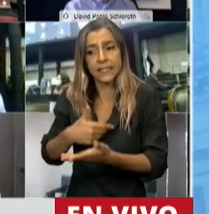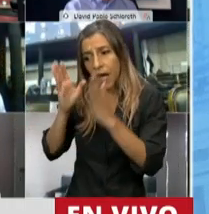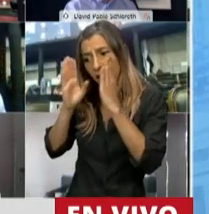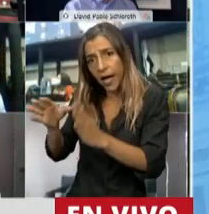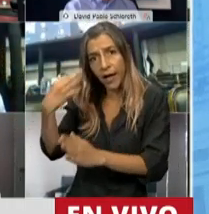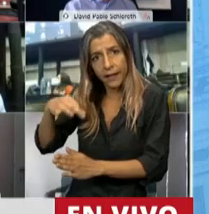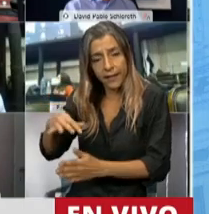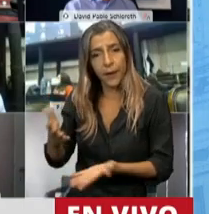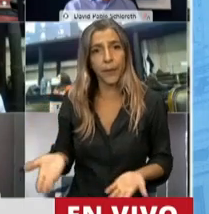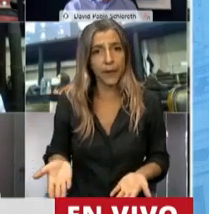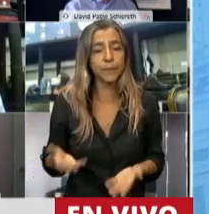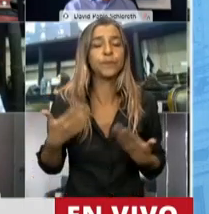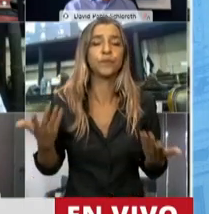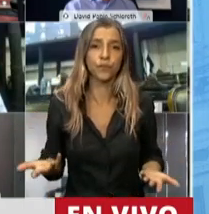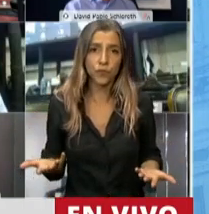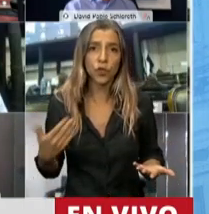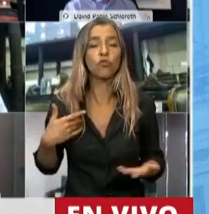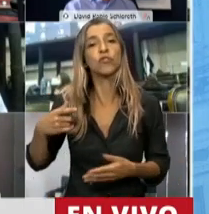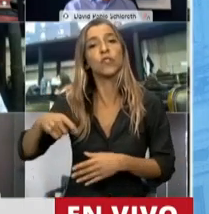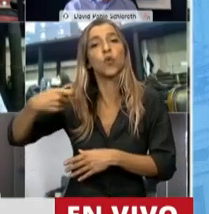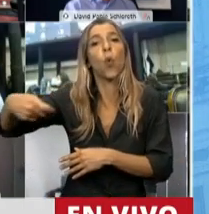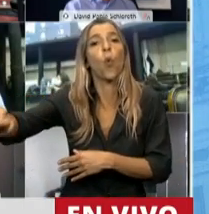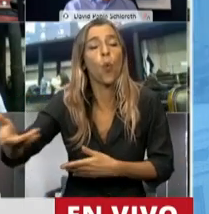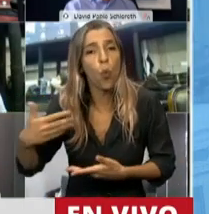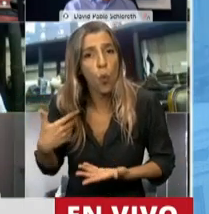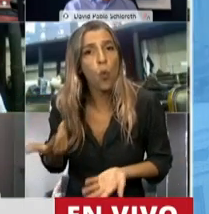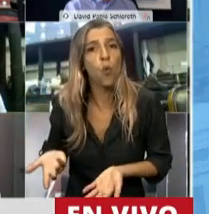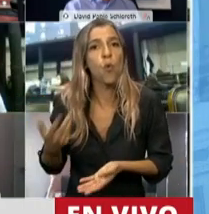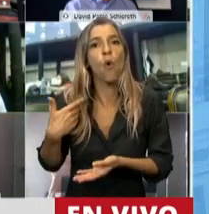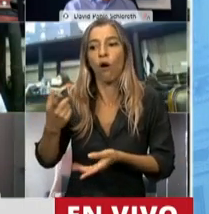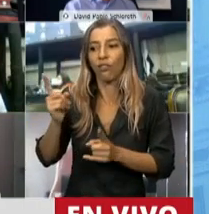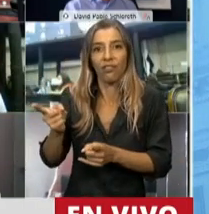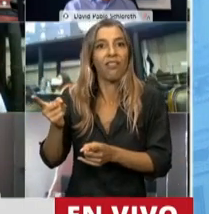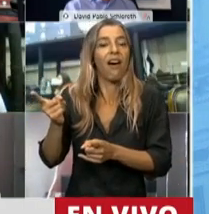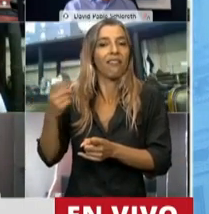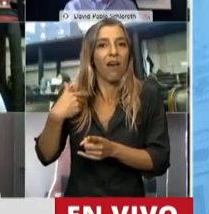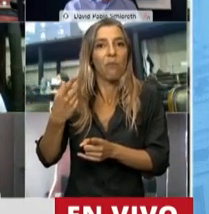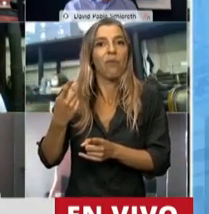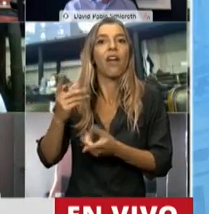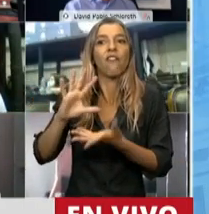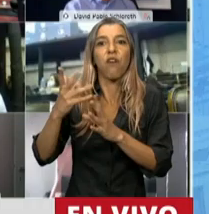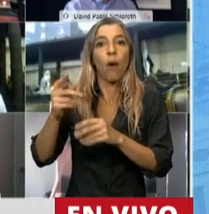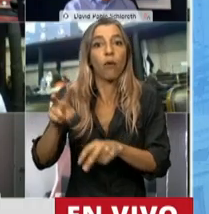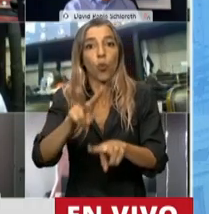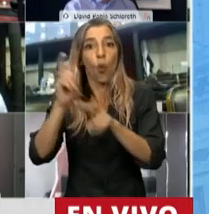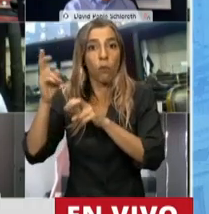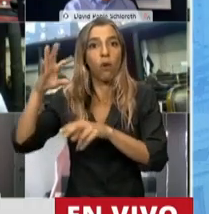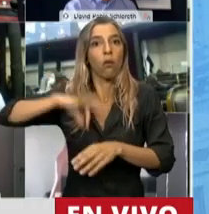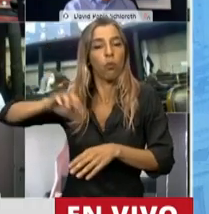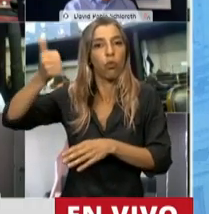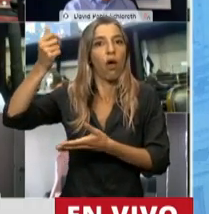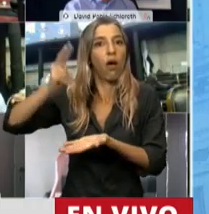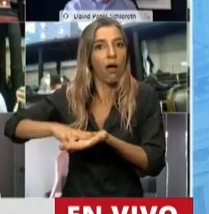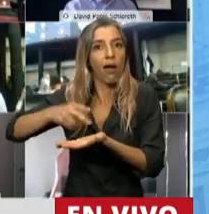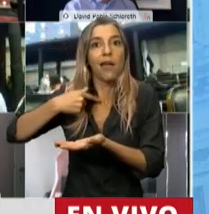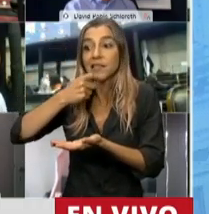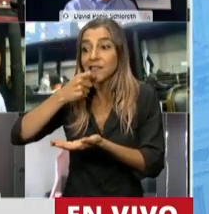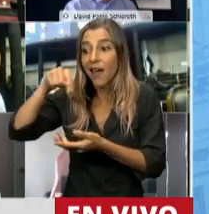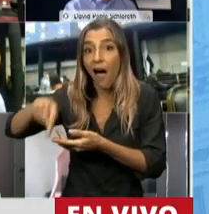de la cuota de la educación privada de la base imponible el dispuesto a las ganancias es una manera de empatizar con